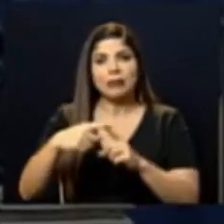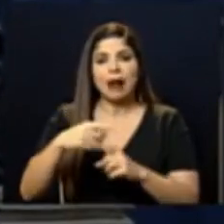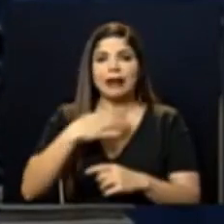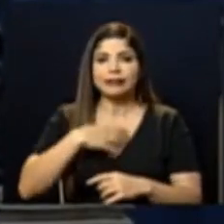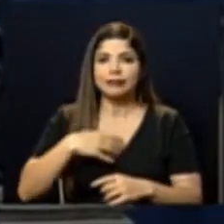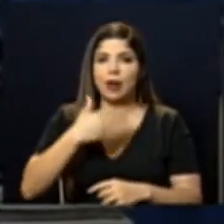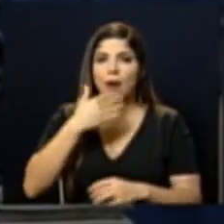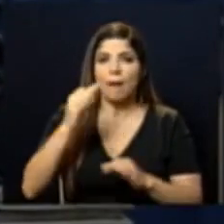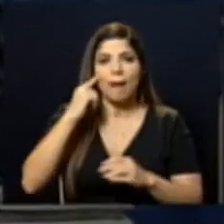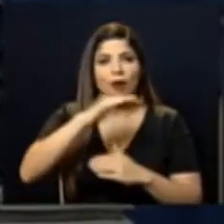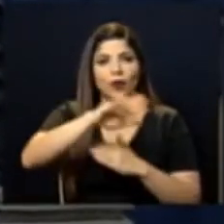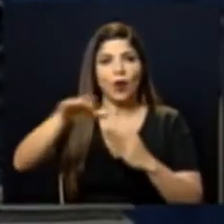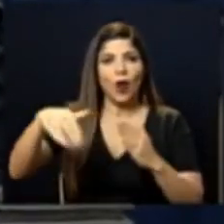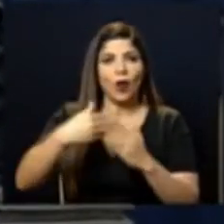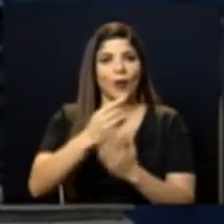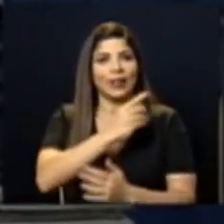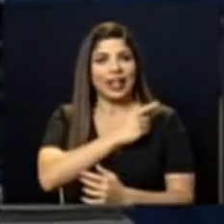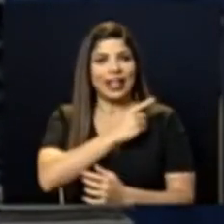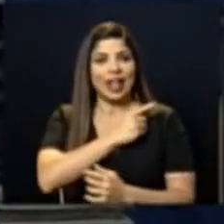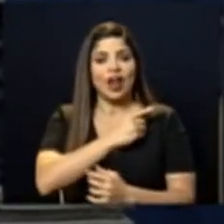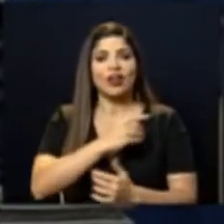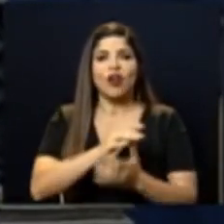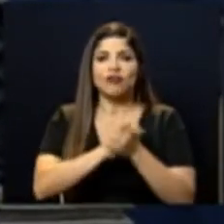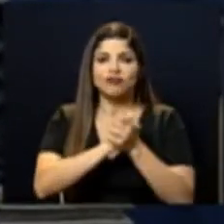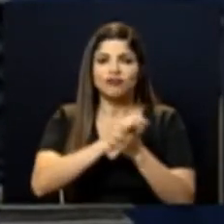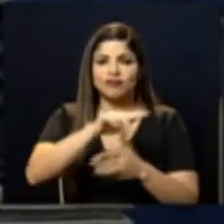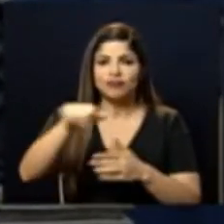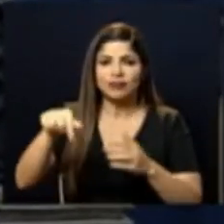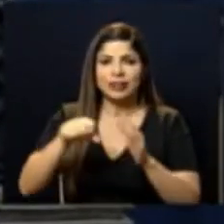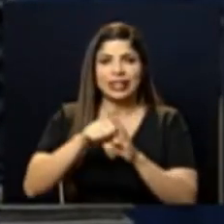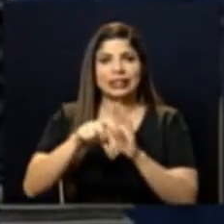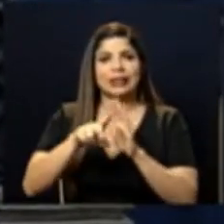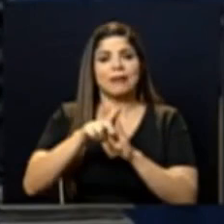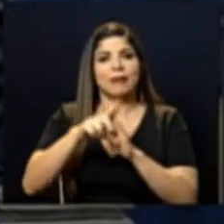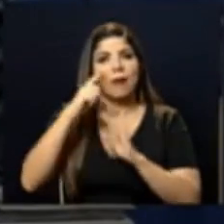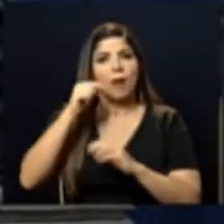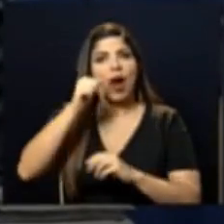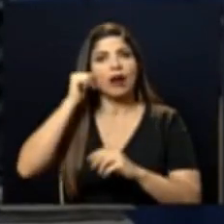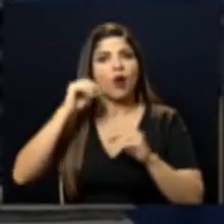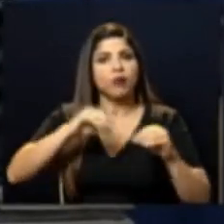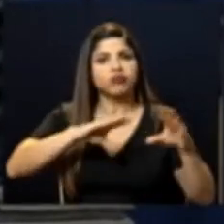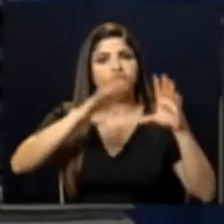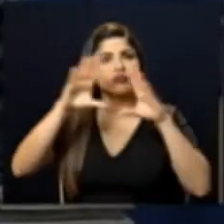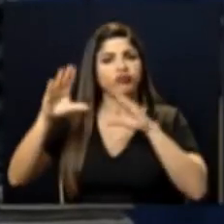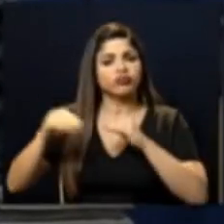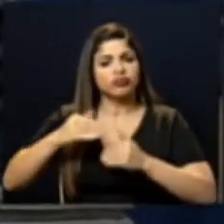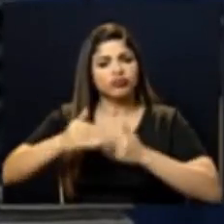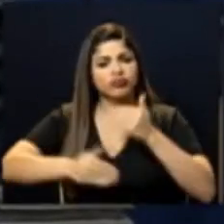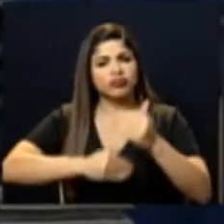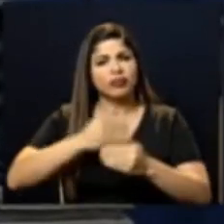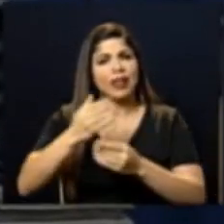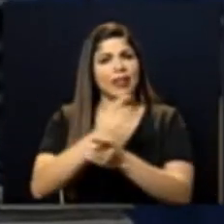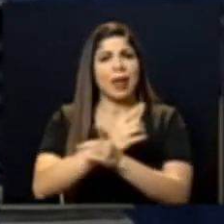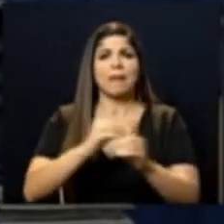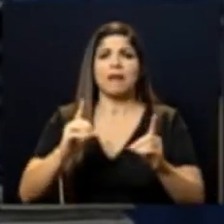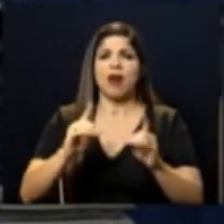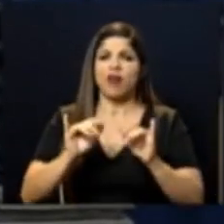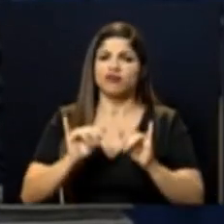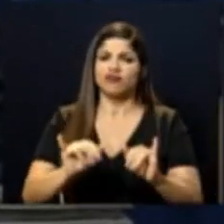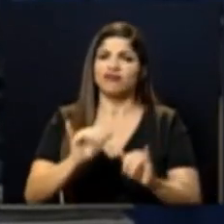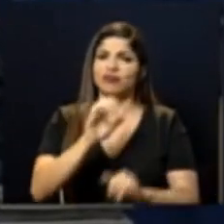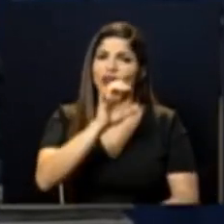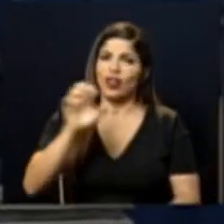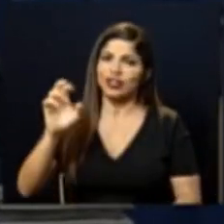directorio, y felicitar a esta Asamblea por la jornada del día de ayer, una jornada democrática y muy costarricense.